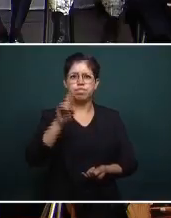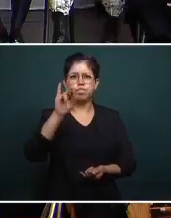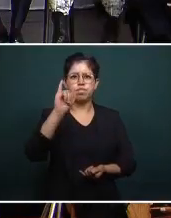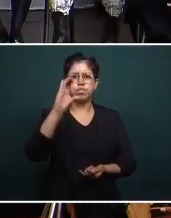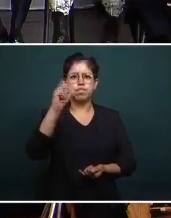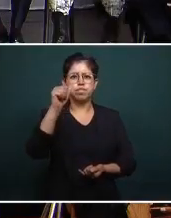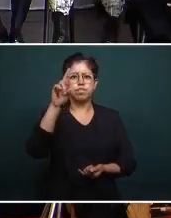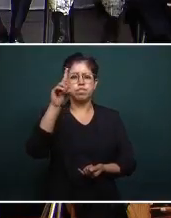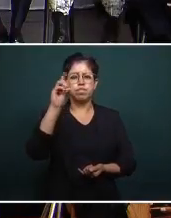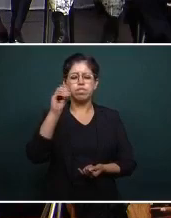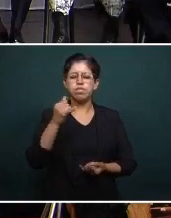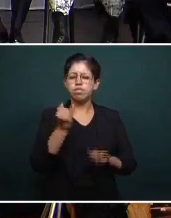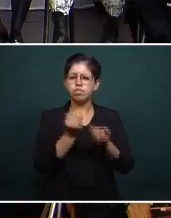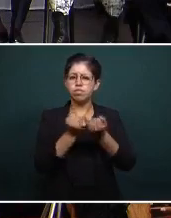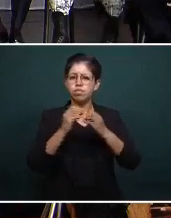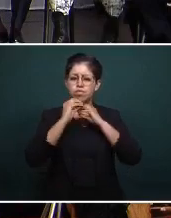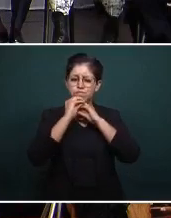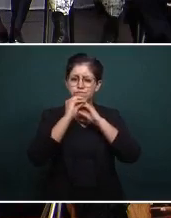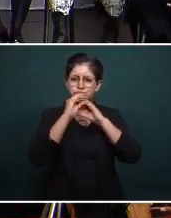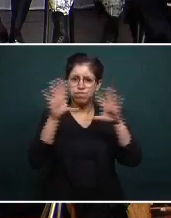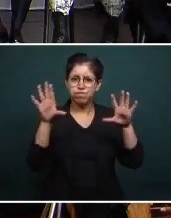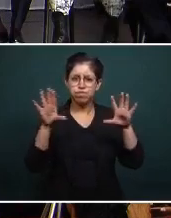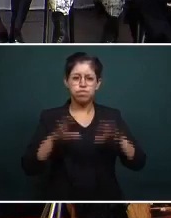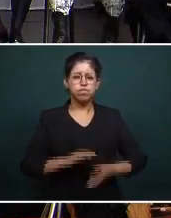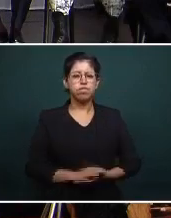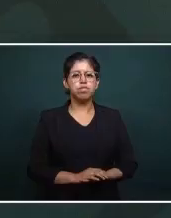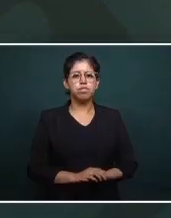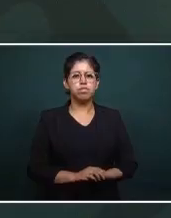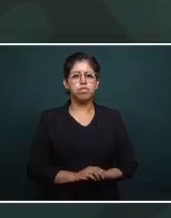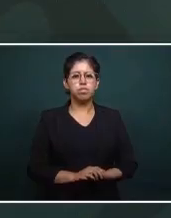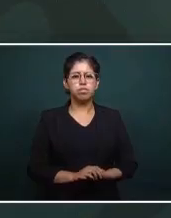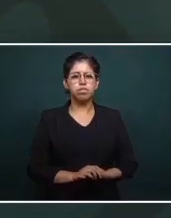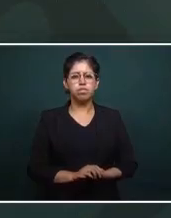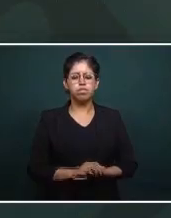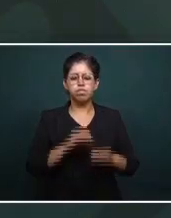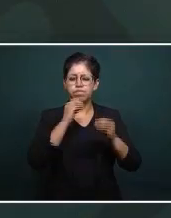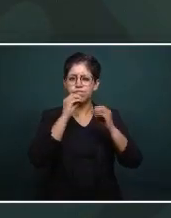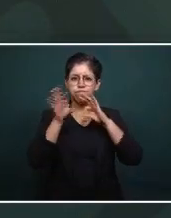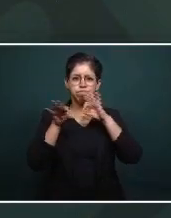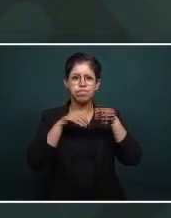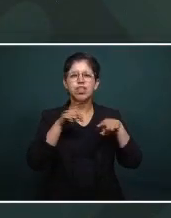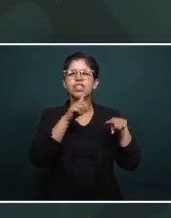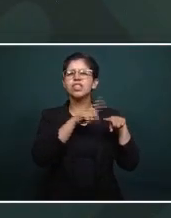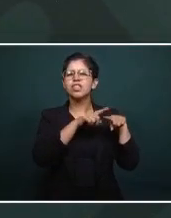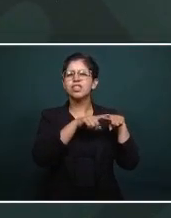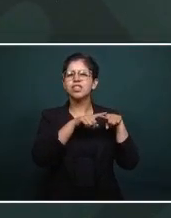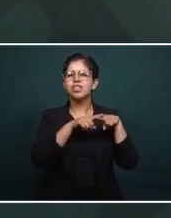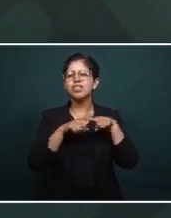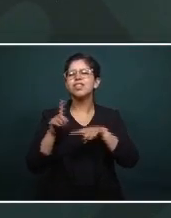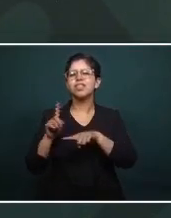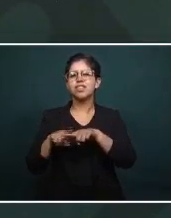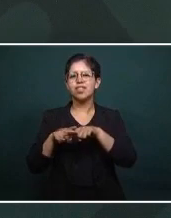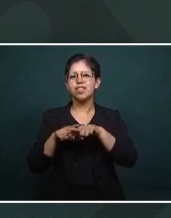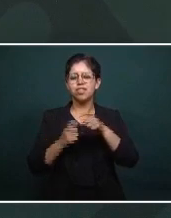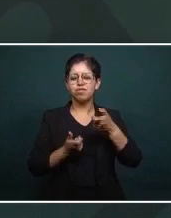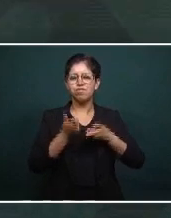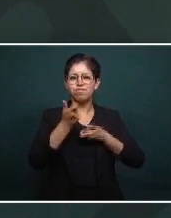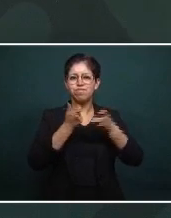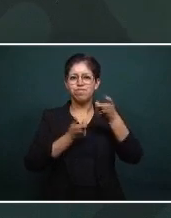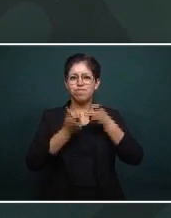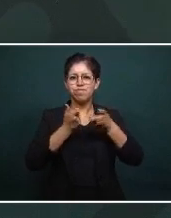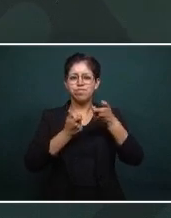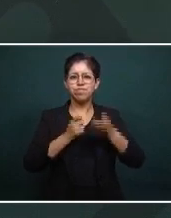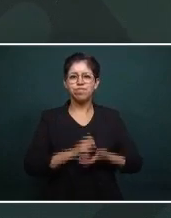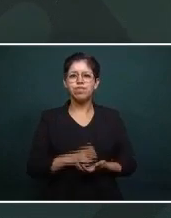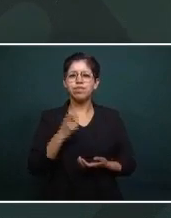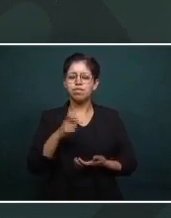Sheffield va a dar a conocer el reporte sobre quién es quién en los precios. Ese